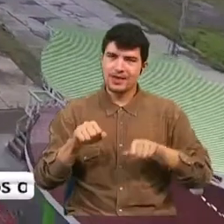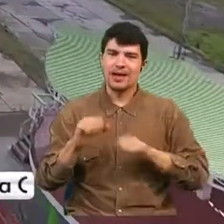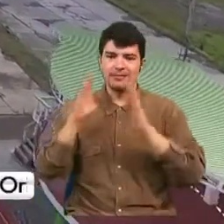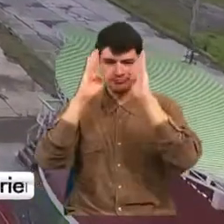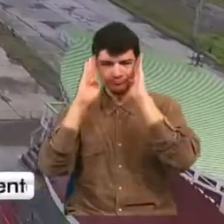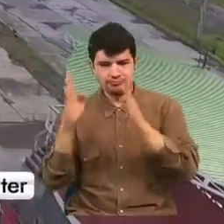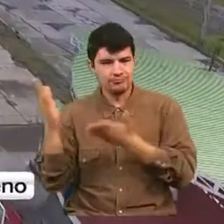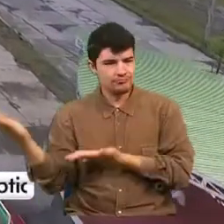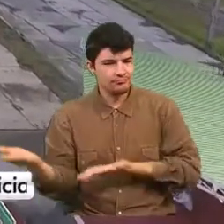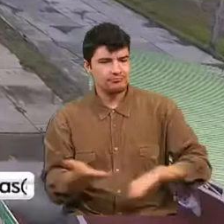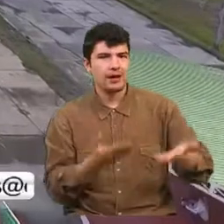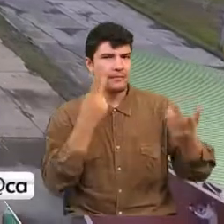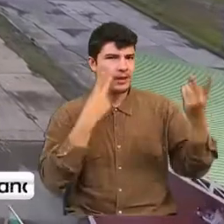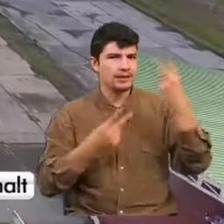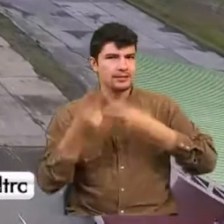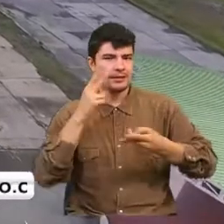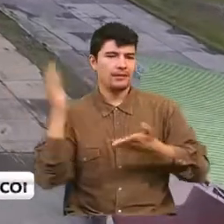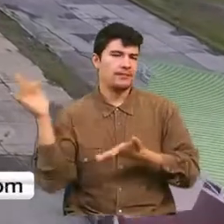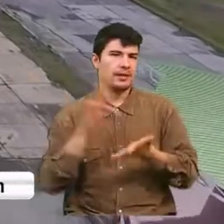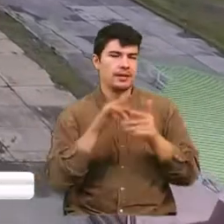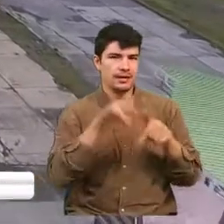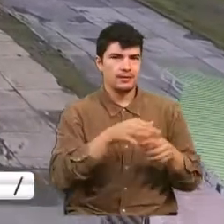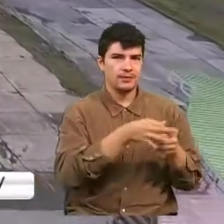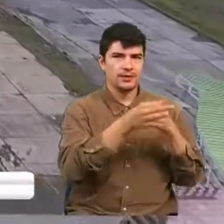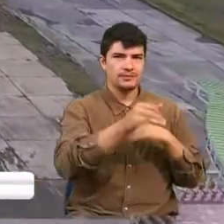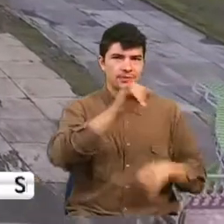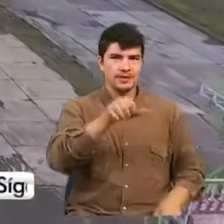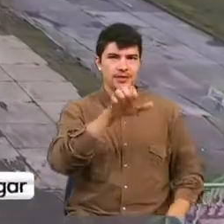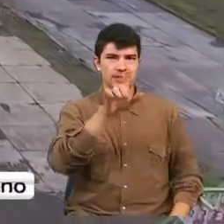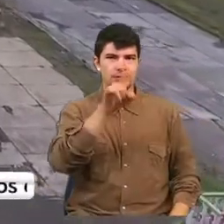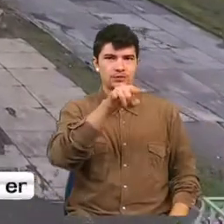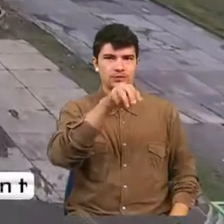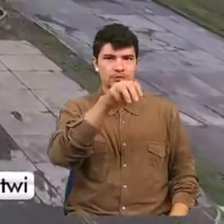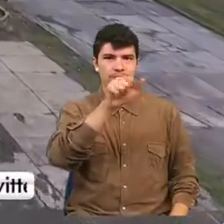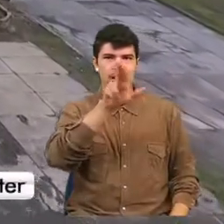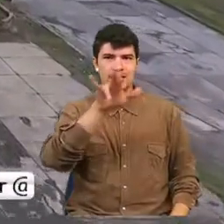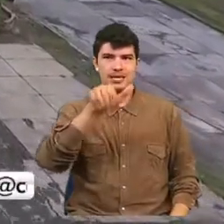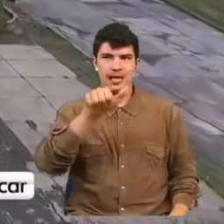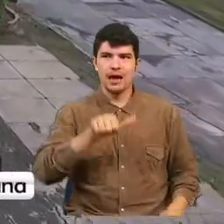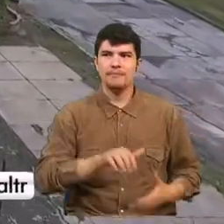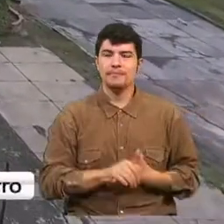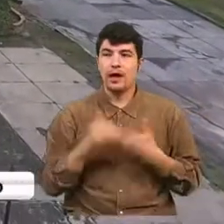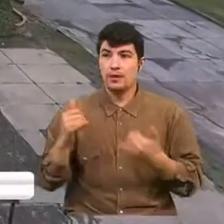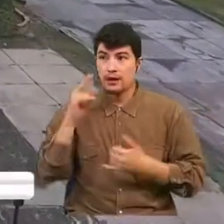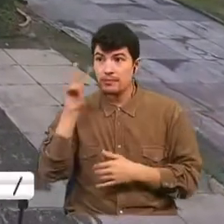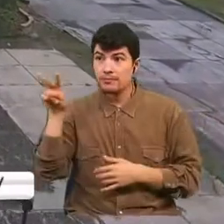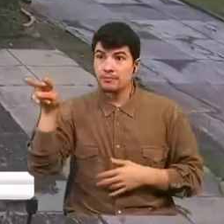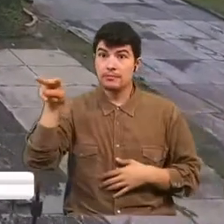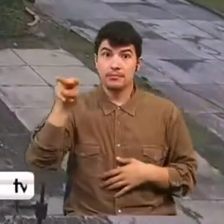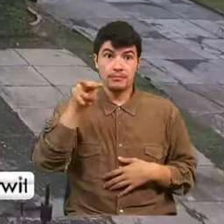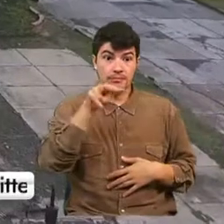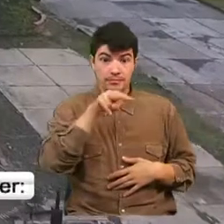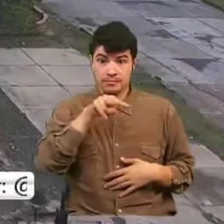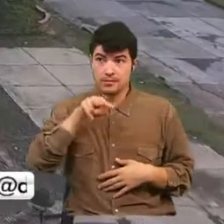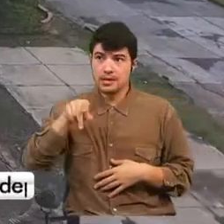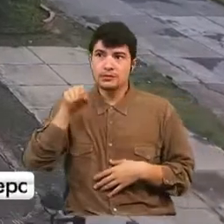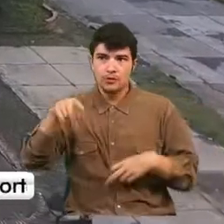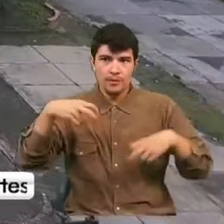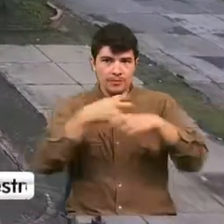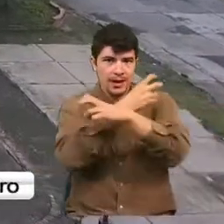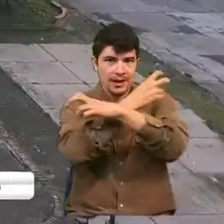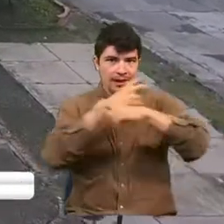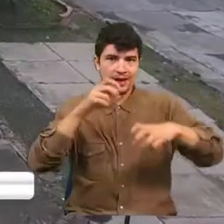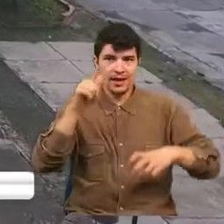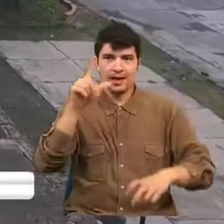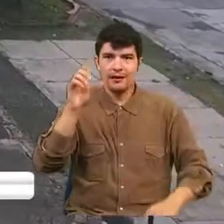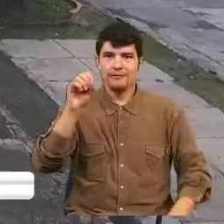a extranjeros que lleguen aquí al municipio de Jesús María. Precisamente estamos viendo las imágenes a esta hora vía aérea de lo que es ese parque del folclore, como lo